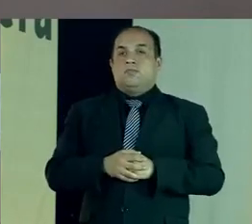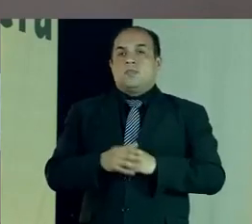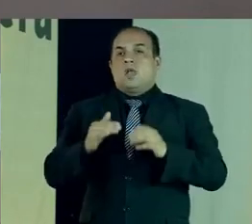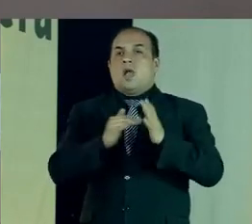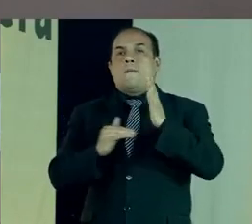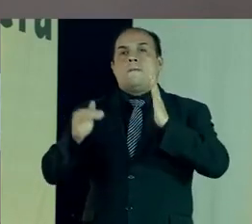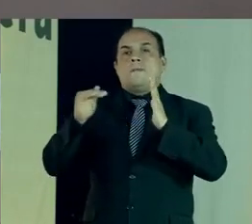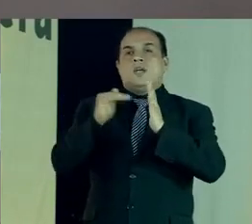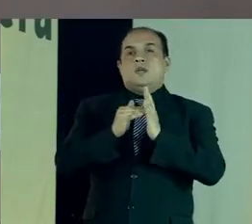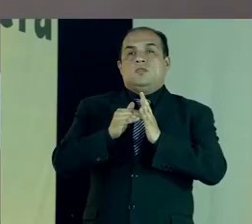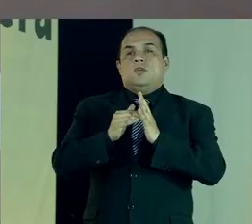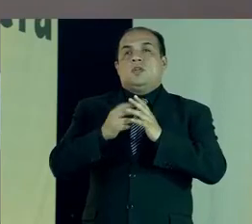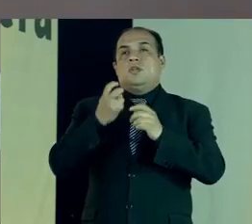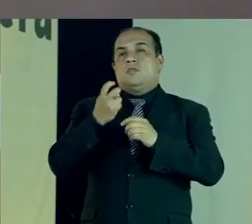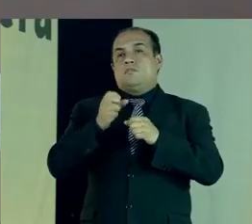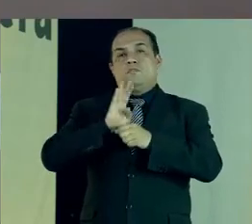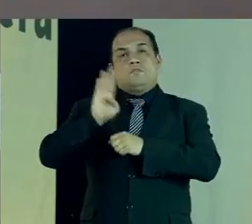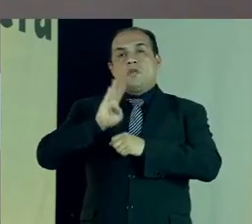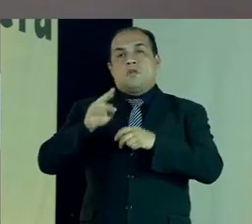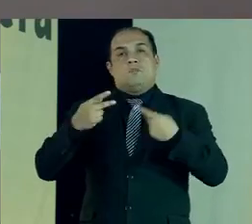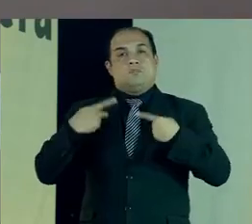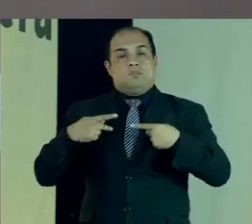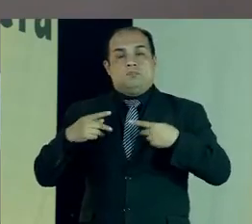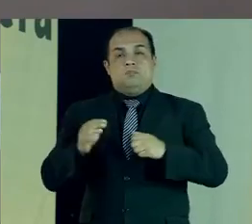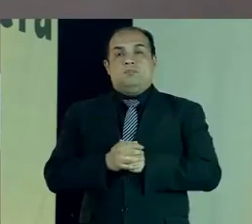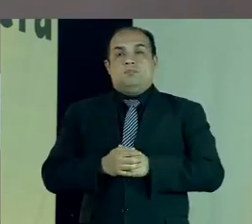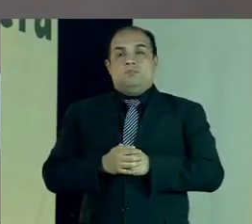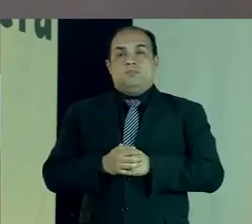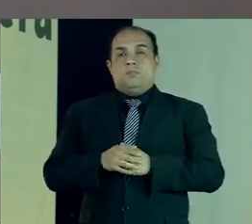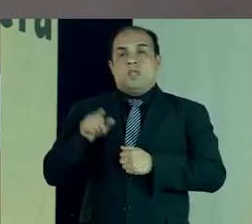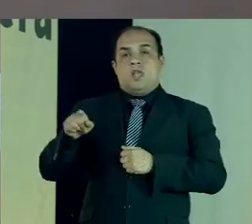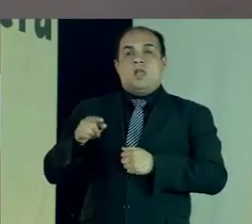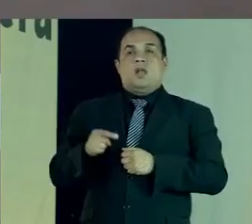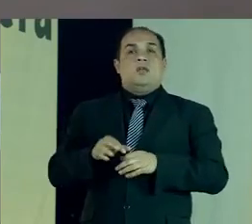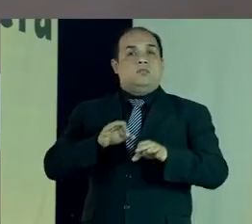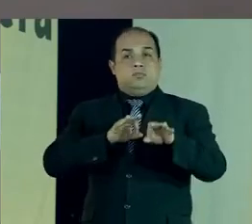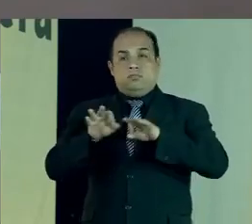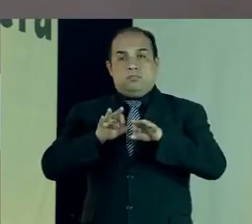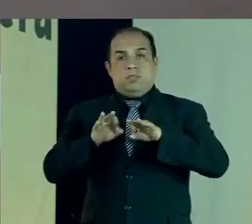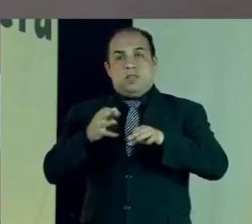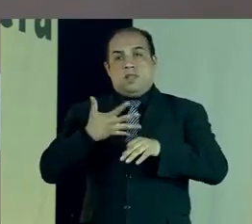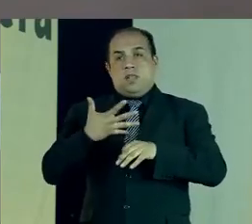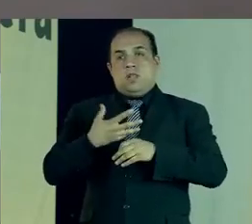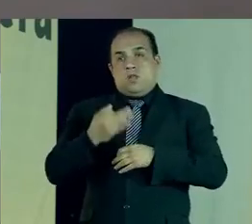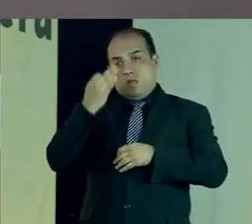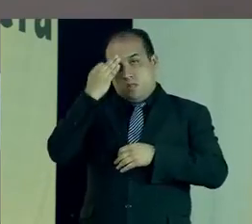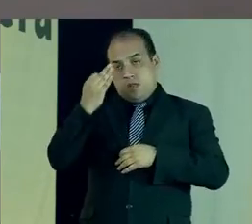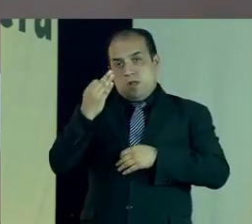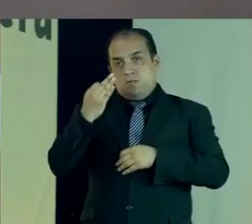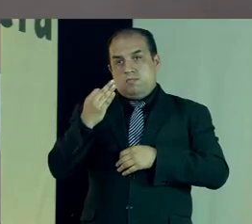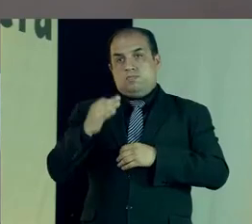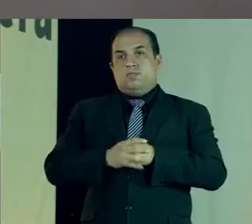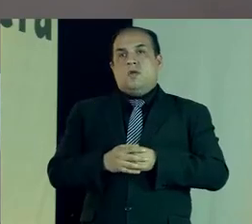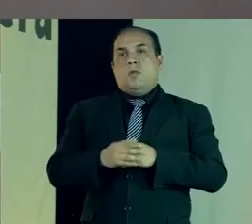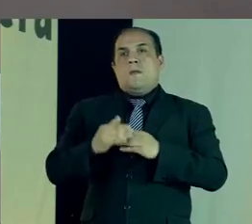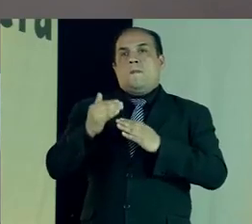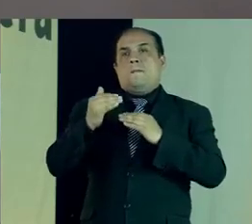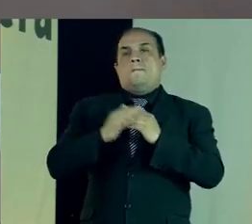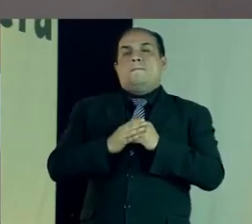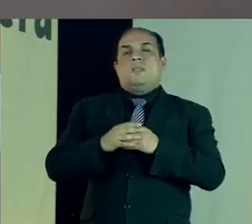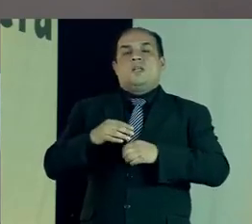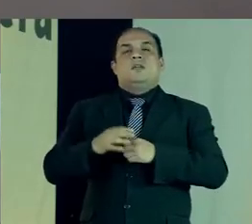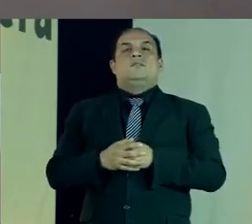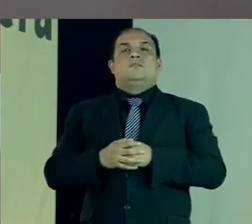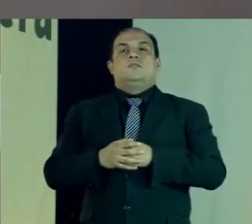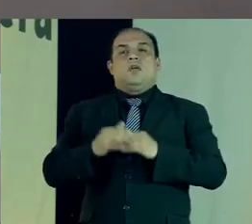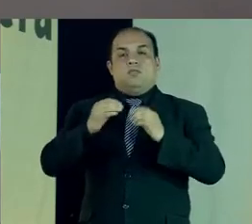millones de este tipo si encuentro desempleado en una década de depresión económica se dedicó a